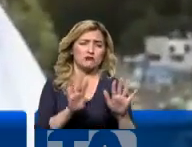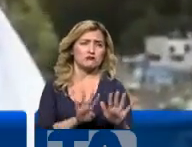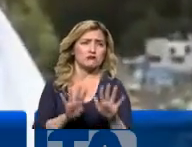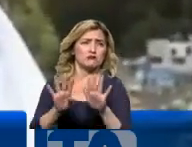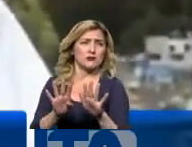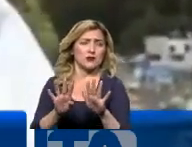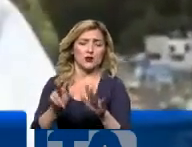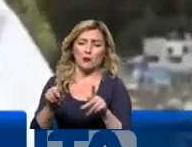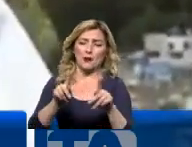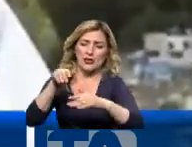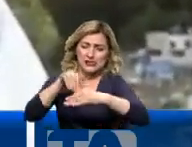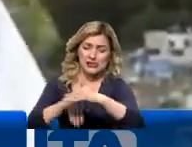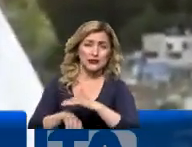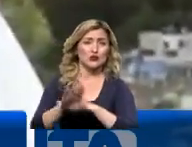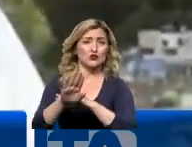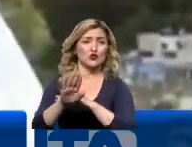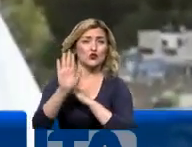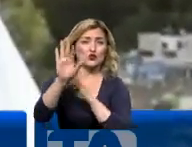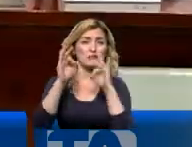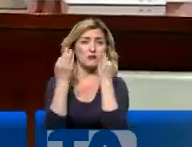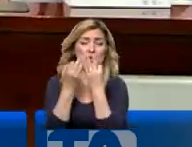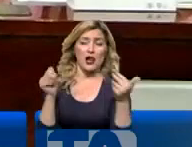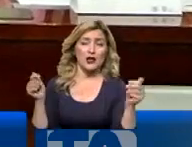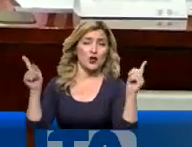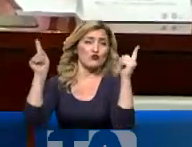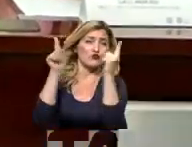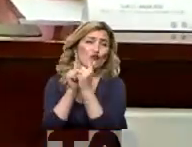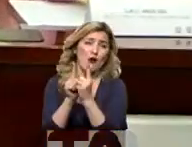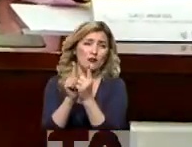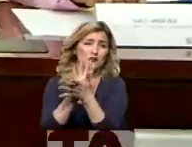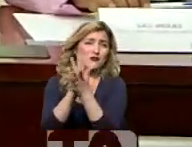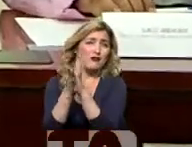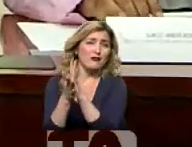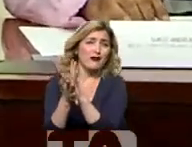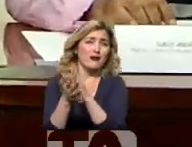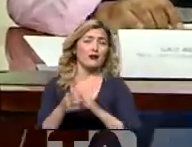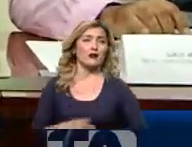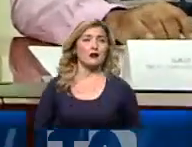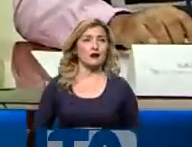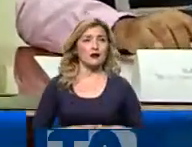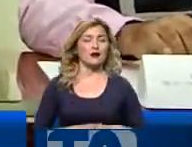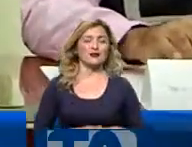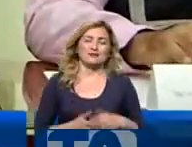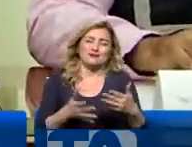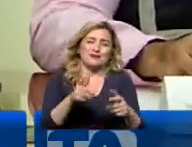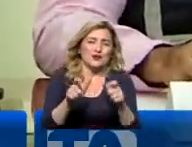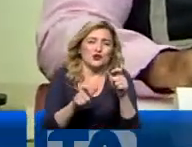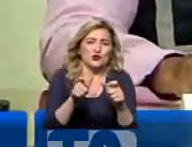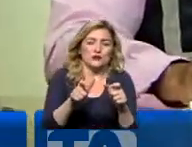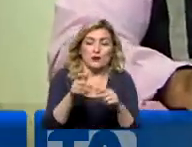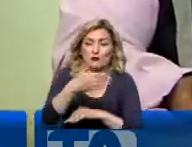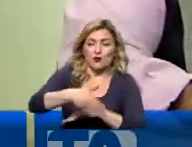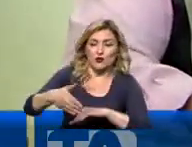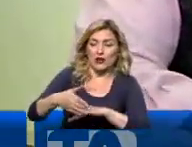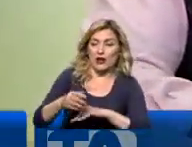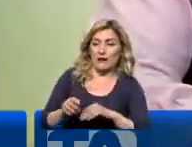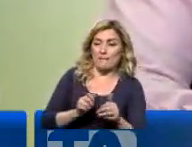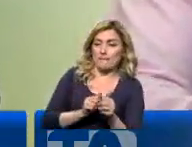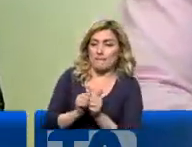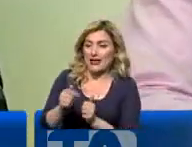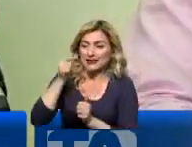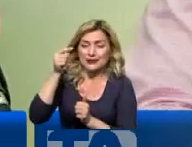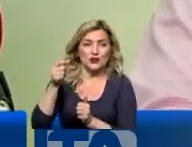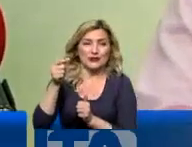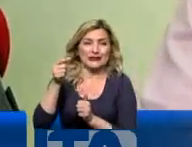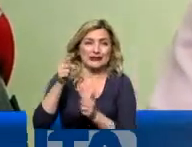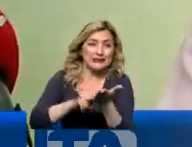les permitan la reunificación familiar. No podríamos trasladar a personas que en la siguiente frontera no cumplan con el requisito, por lo